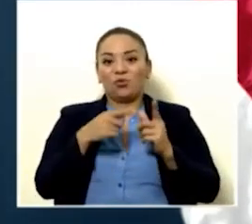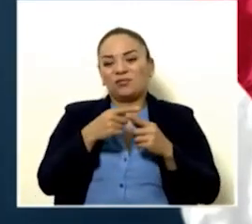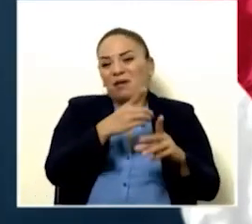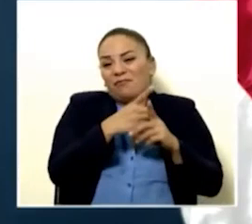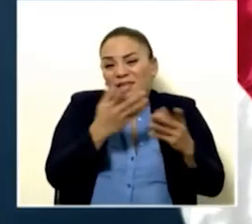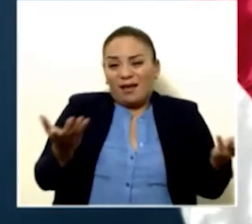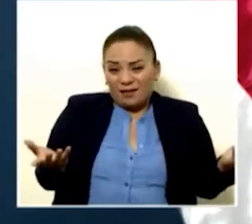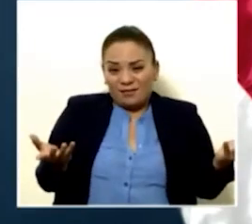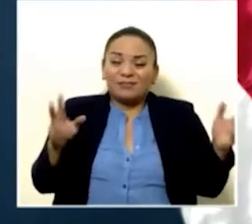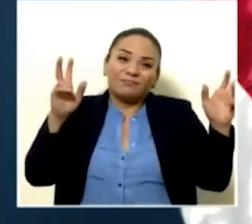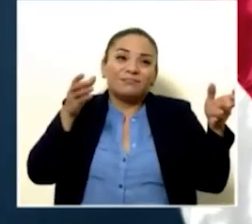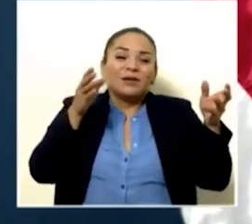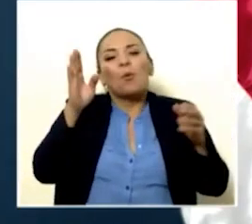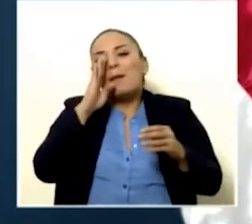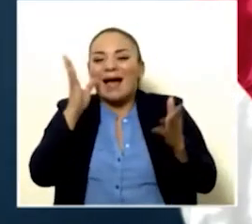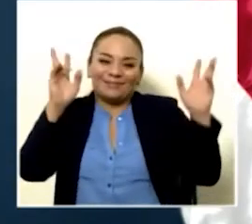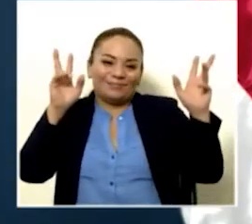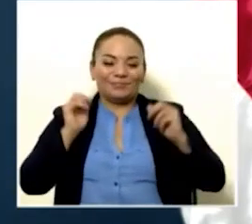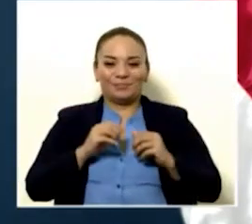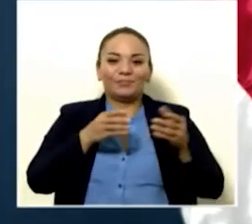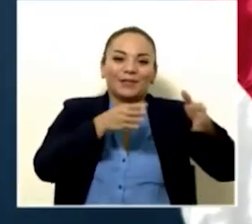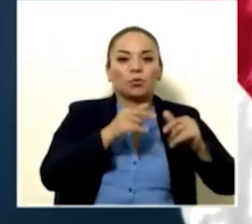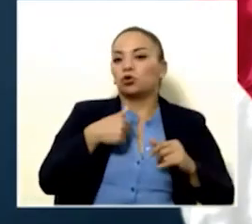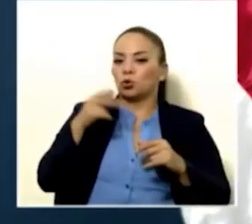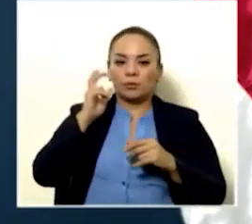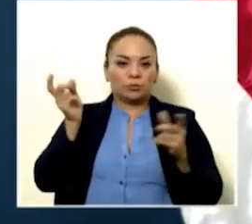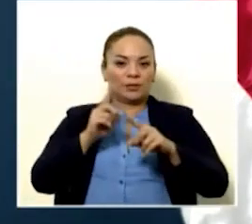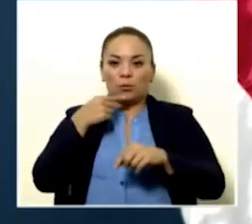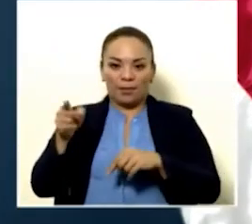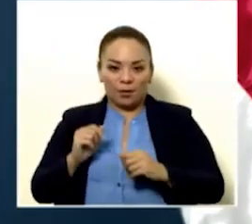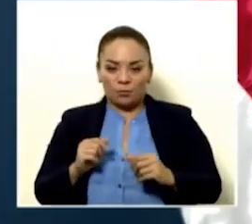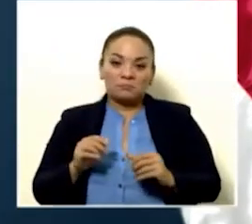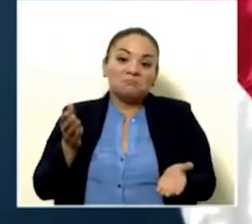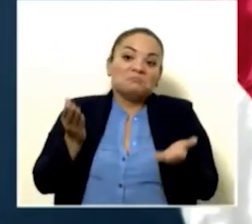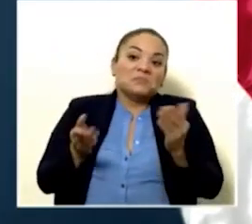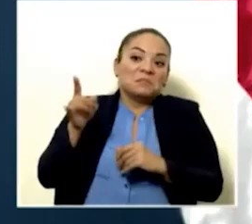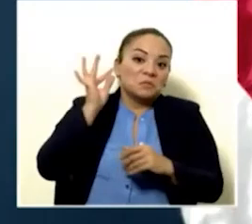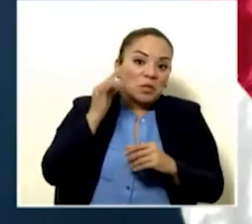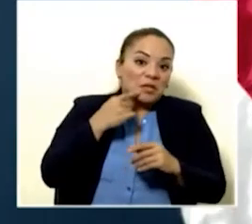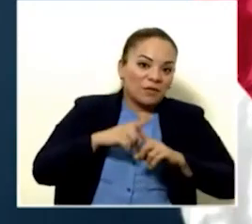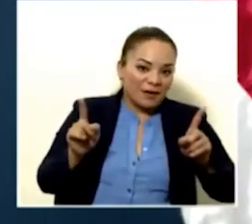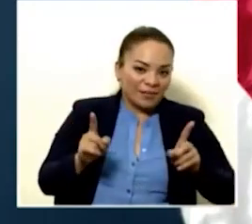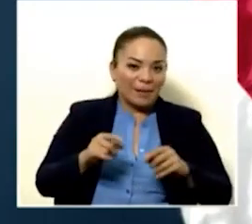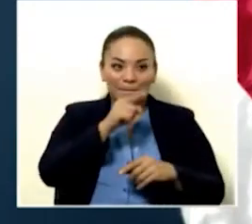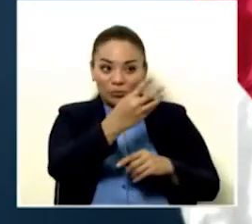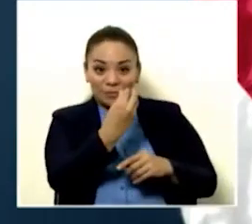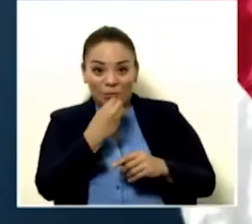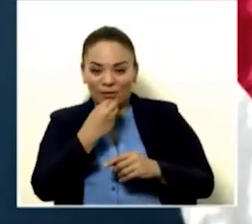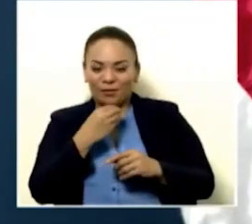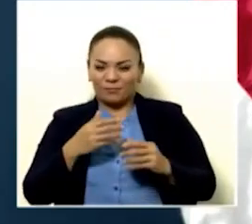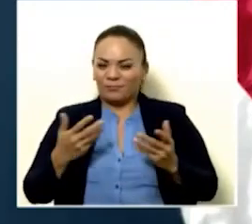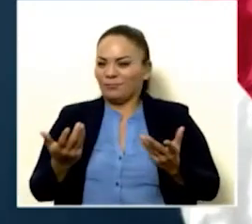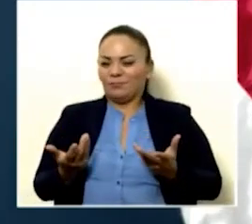hijo. Ese argumento me parece, no lo escuché, y tal vez lo dijo diferente, pero en base a lo que usted me dice, me parece